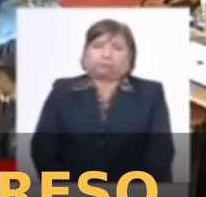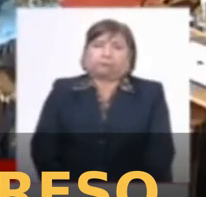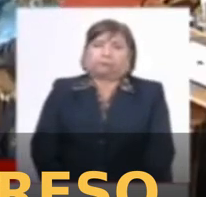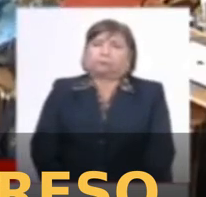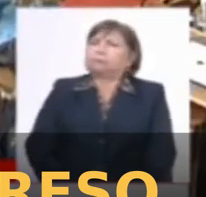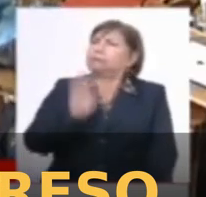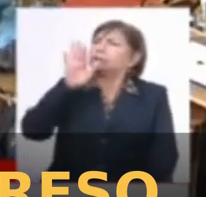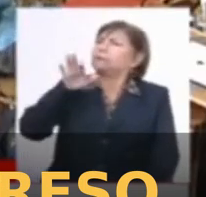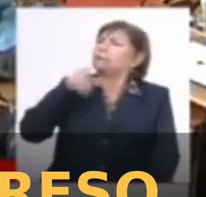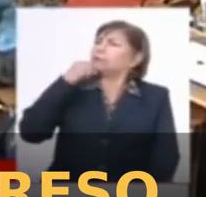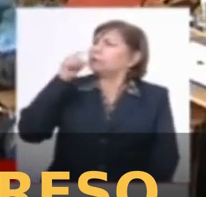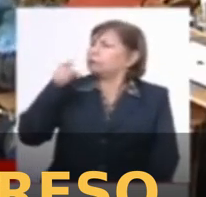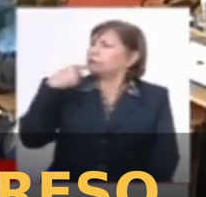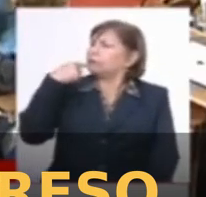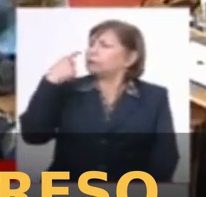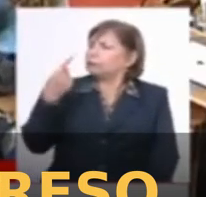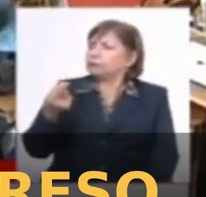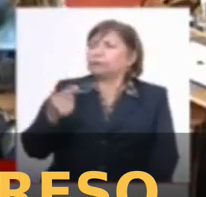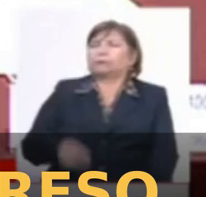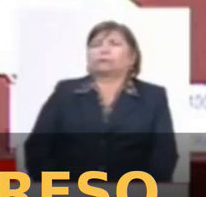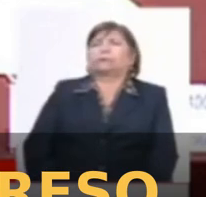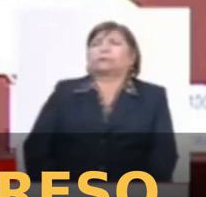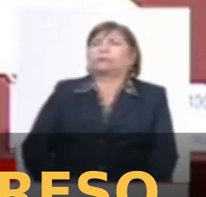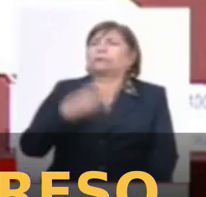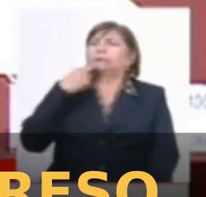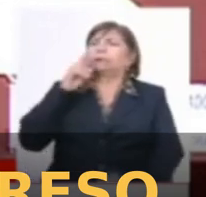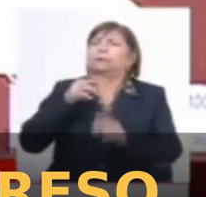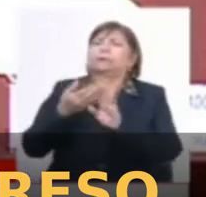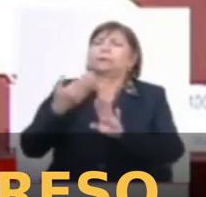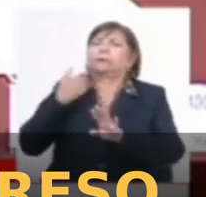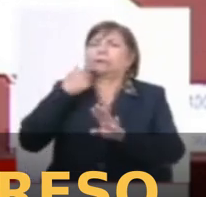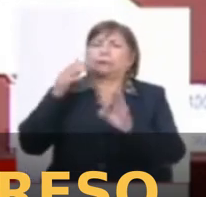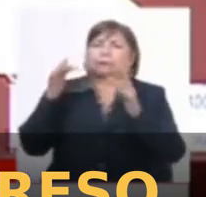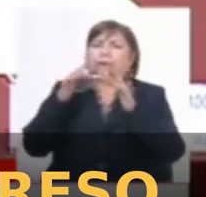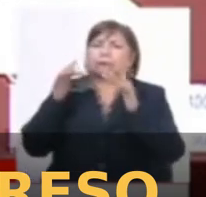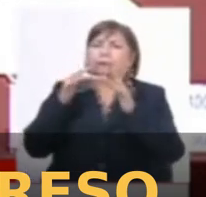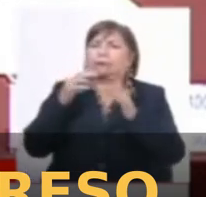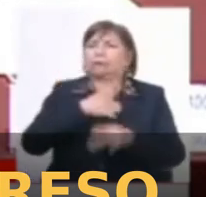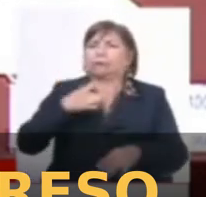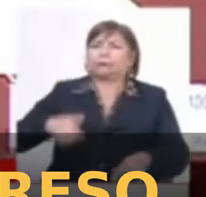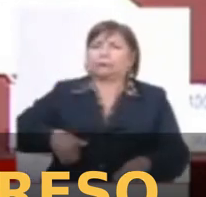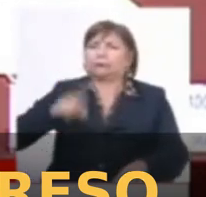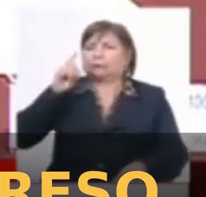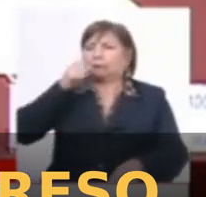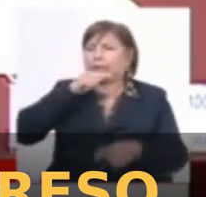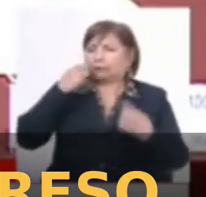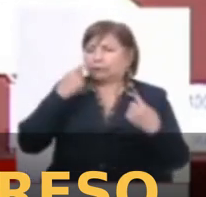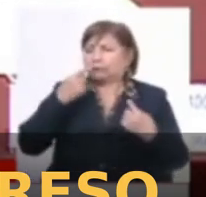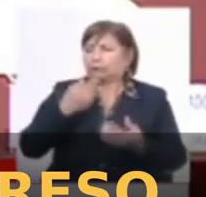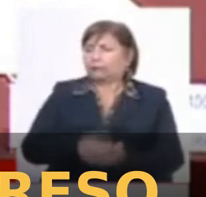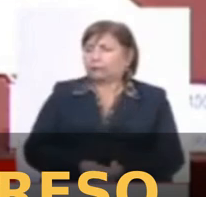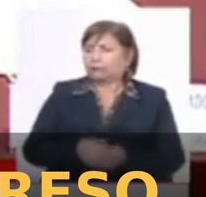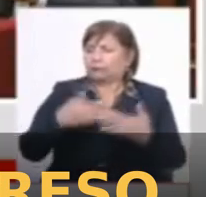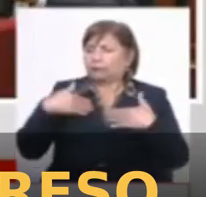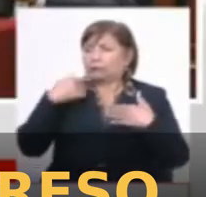Usted hizo referencia en la respuesta anterior que se había comunicado con el presidente, la única vez que se había comunicado con el presidente.